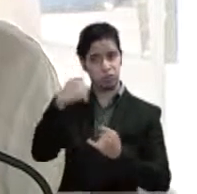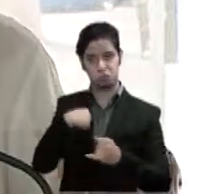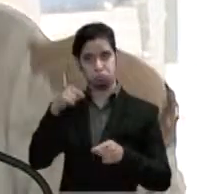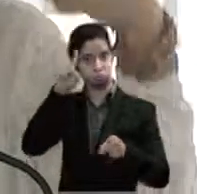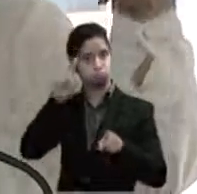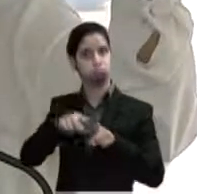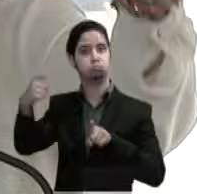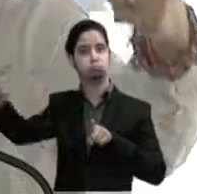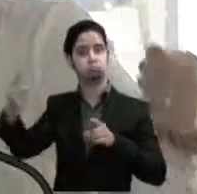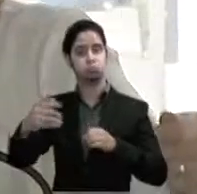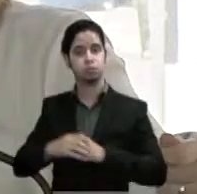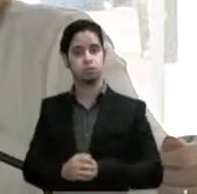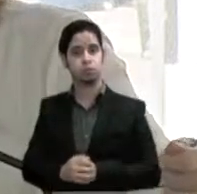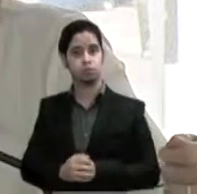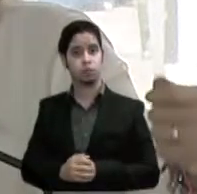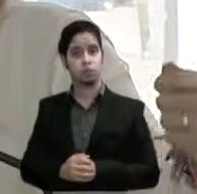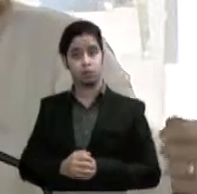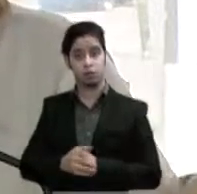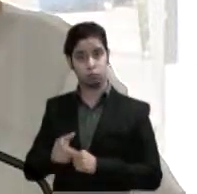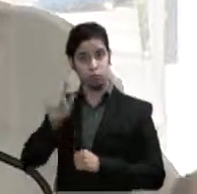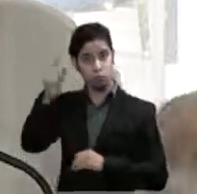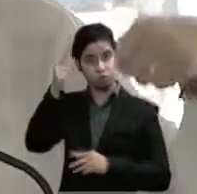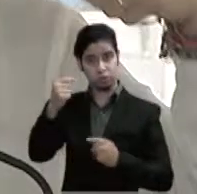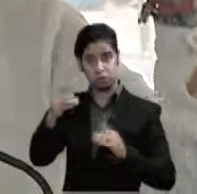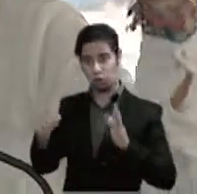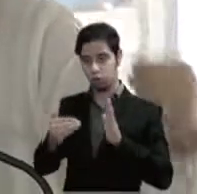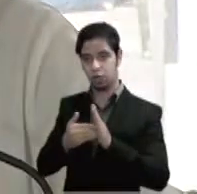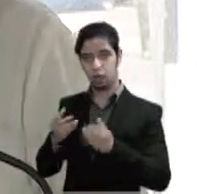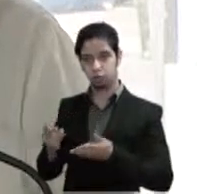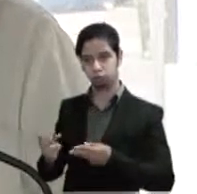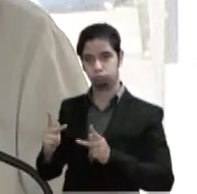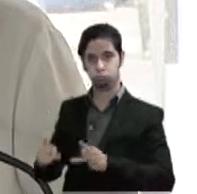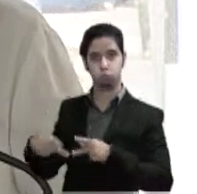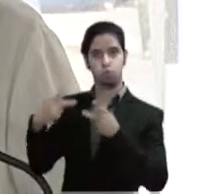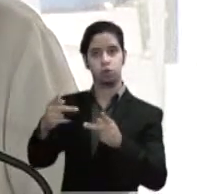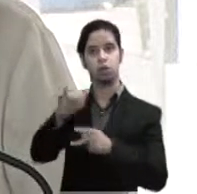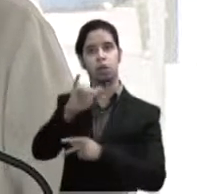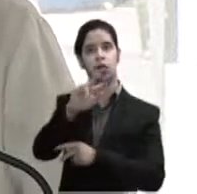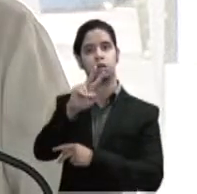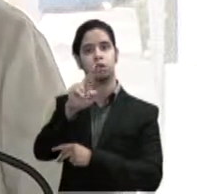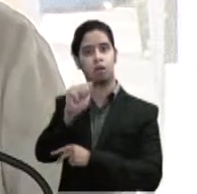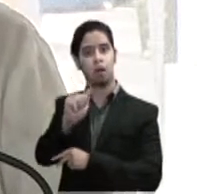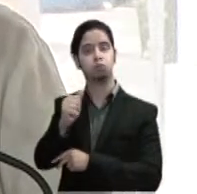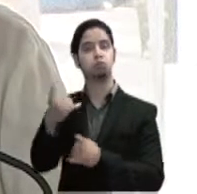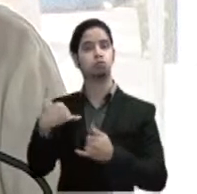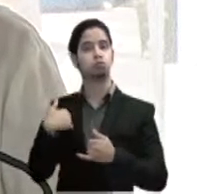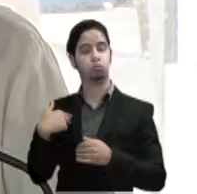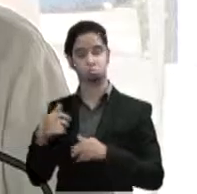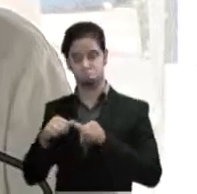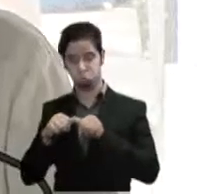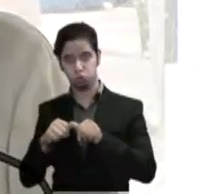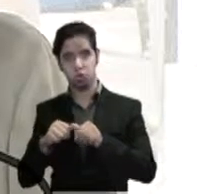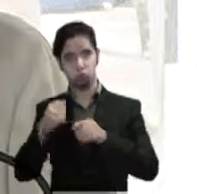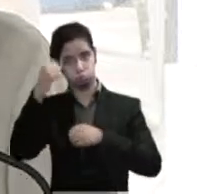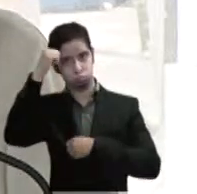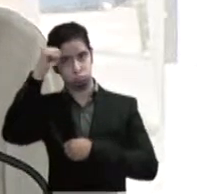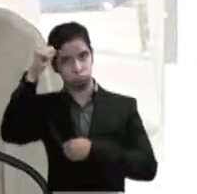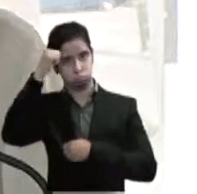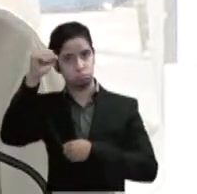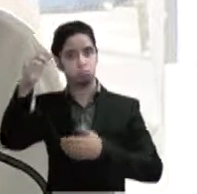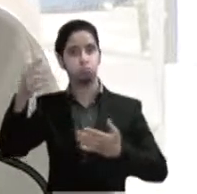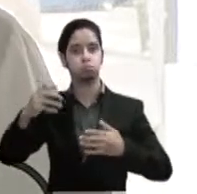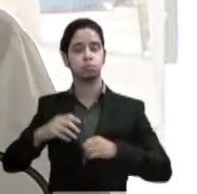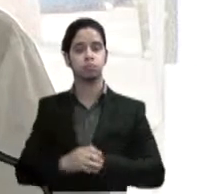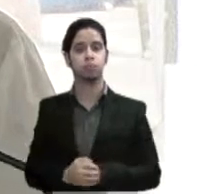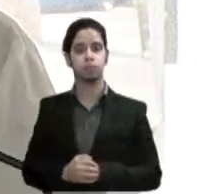Y si tratan de imponer el IVA nuevamente lo voy a combatir. He estado de acuerdo con él en relación